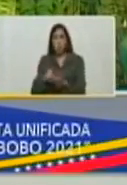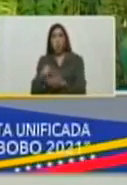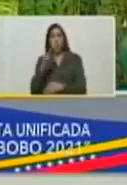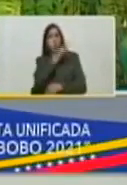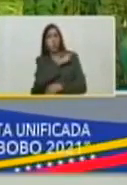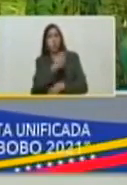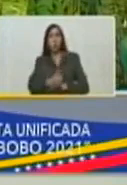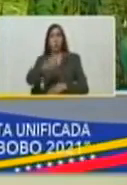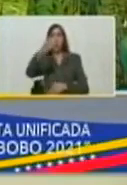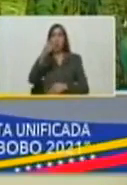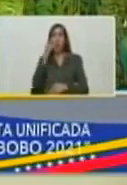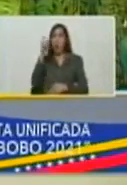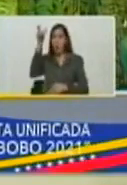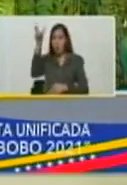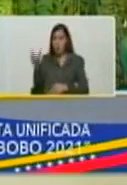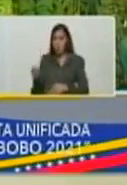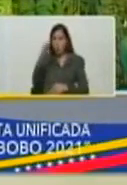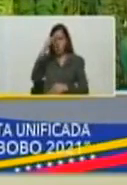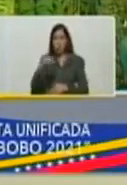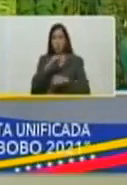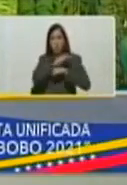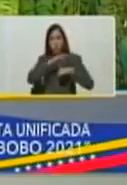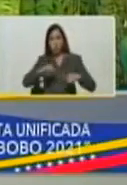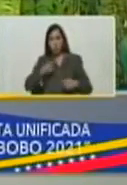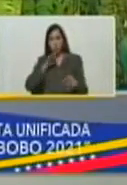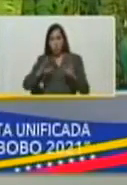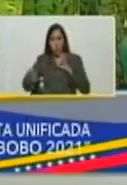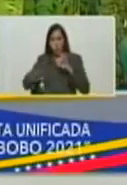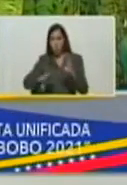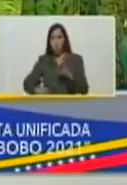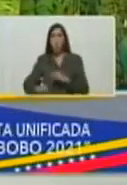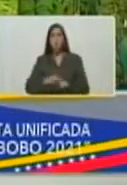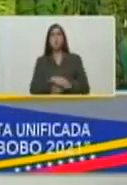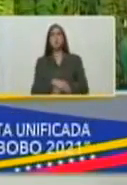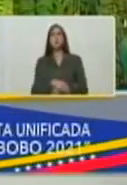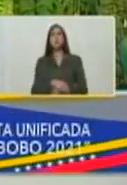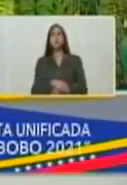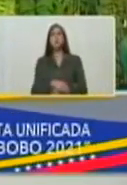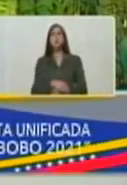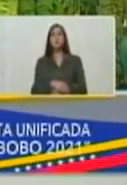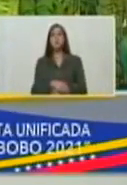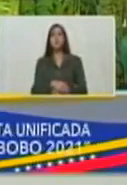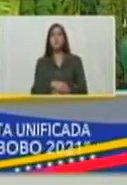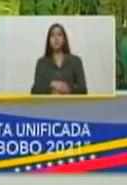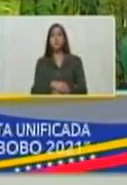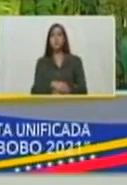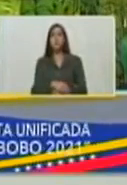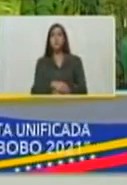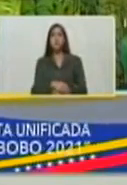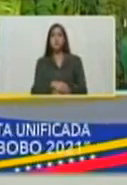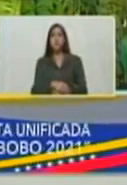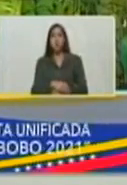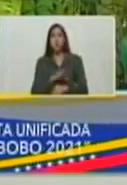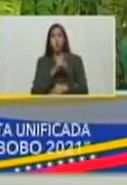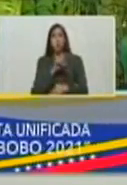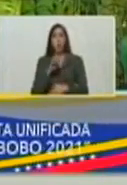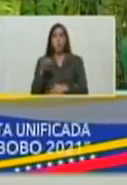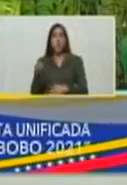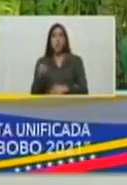jefe, comandante estratégico operacional de la Fuerza Armada Nacional Bolivariana, Domingo Hernández